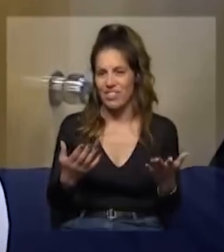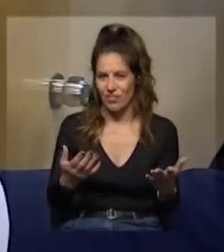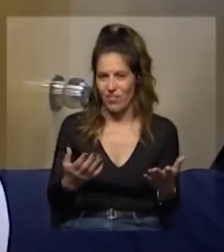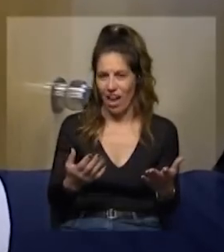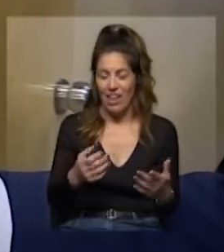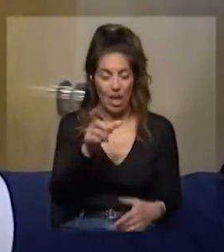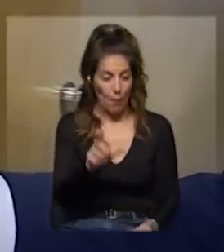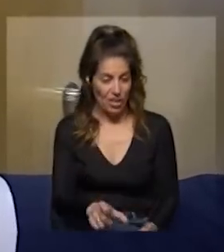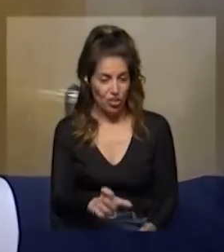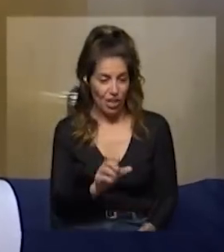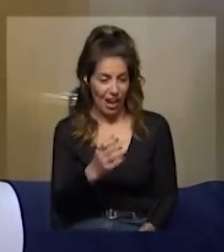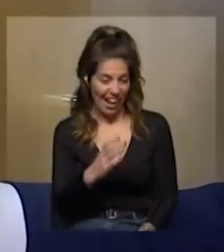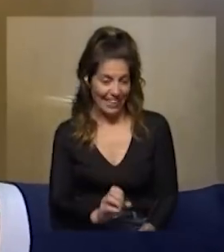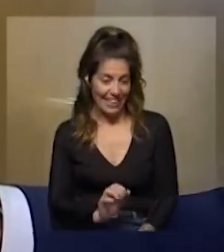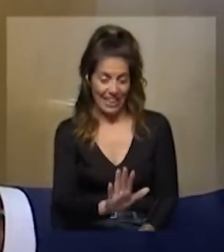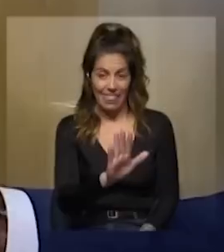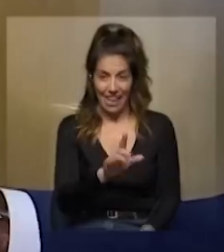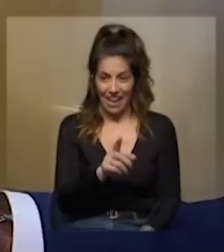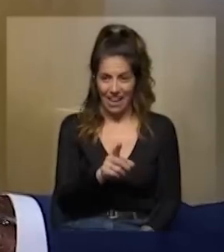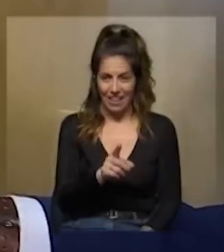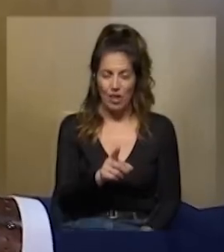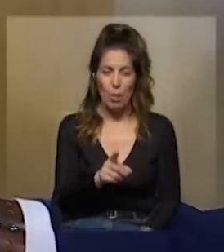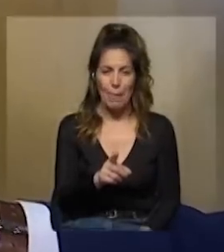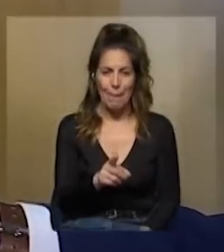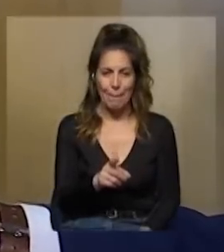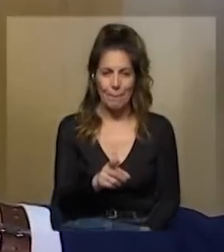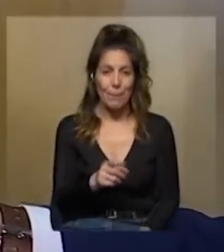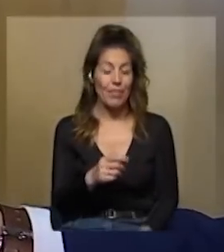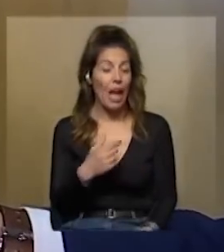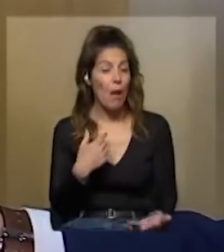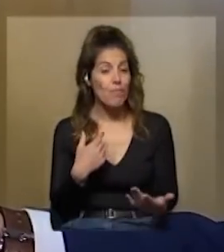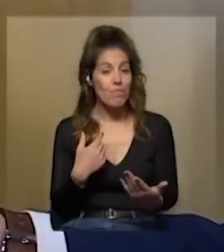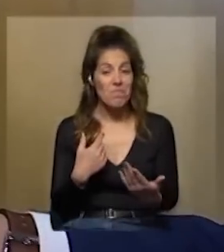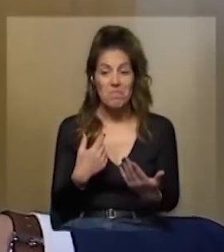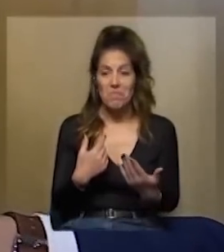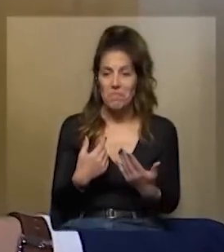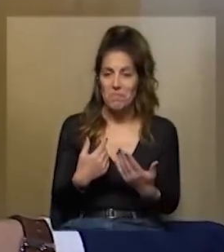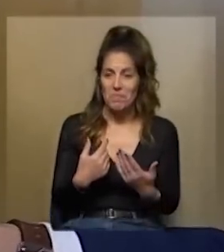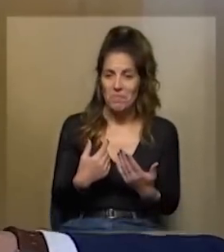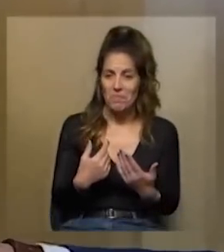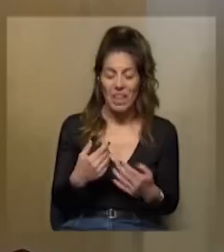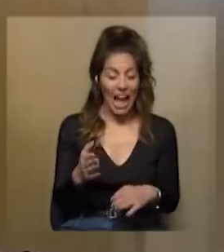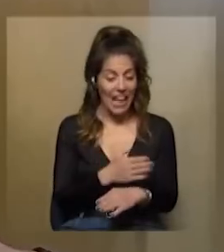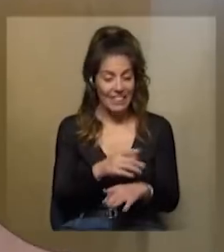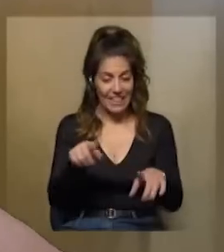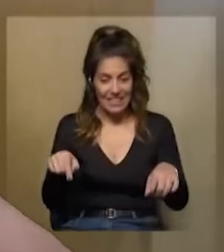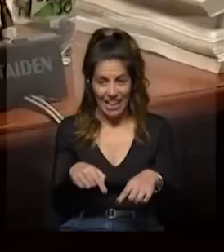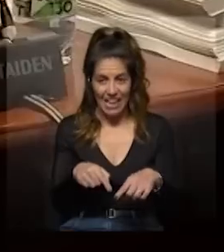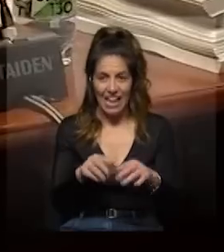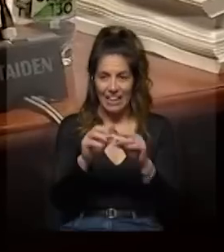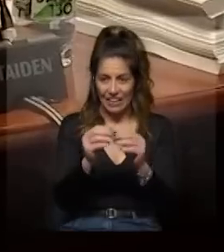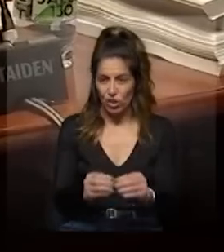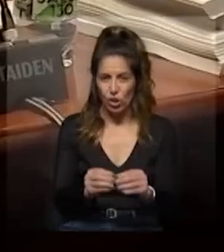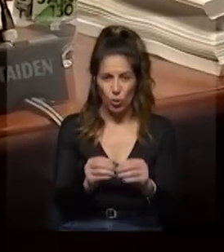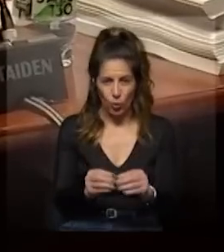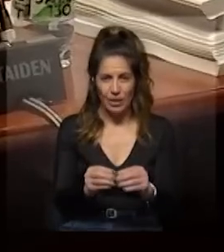ese ser que lo califica es su forma de ser siempre eh estábamos en las bueno la antesala de lo que fue toda esta rendición de cuentas